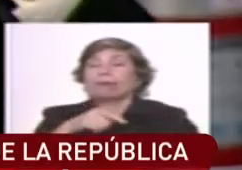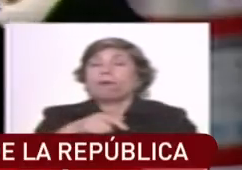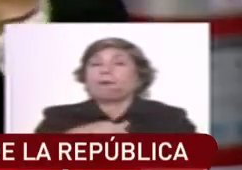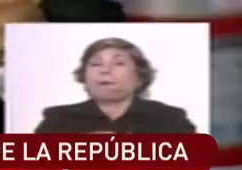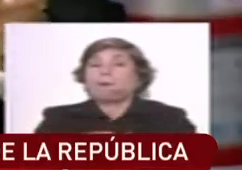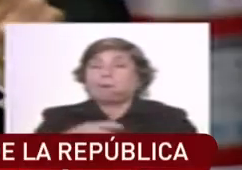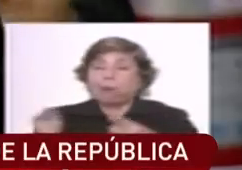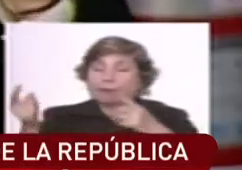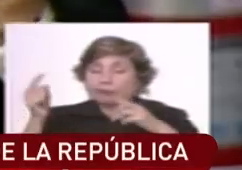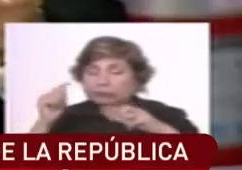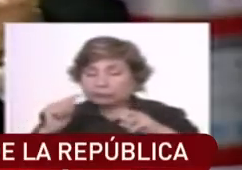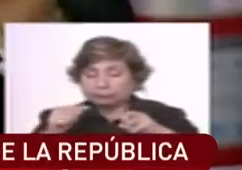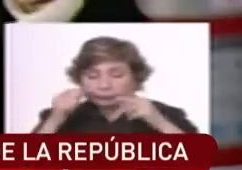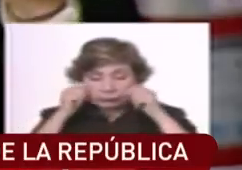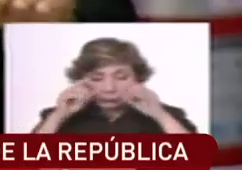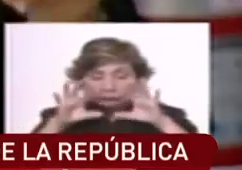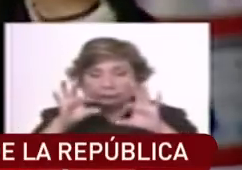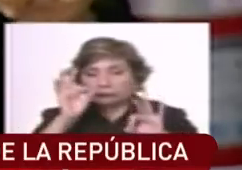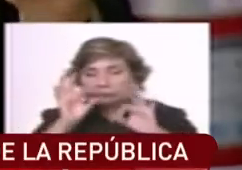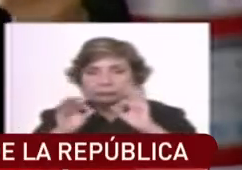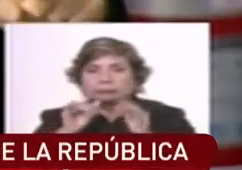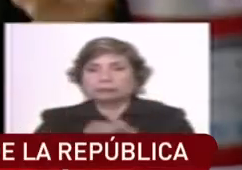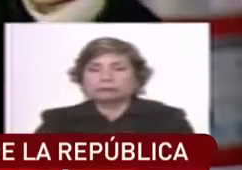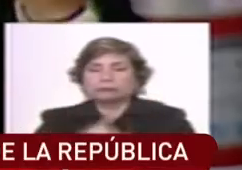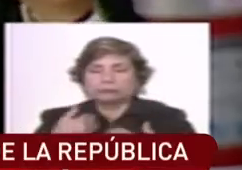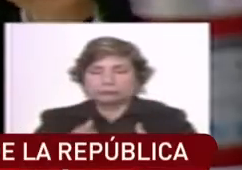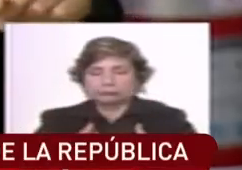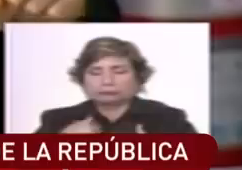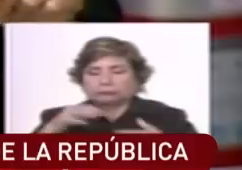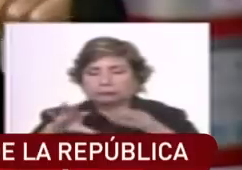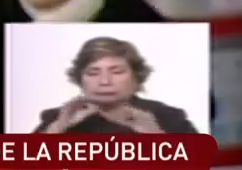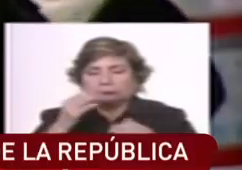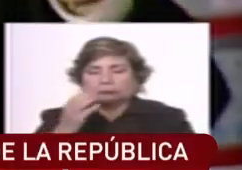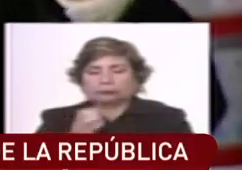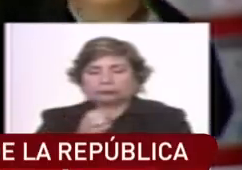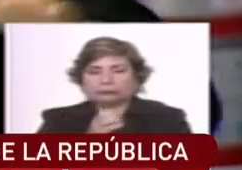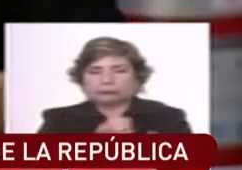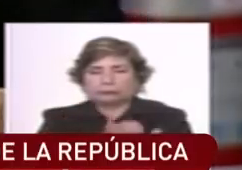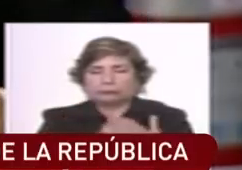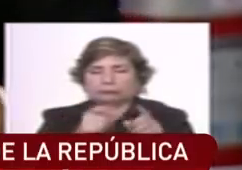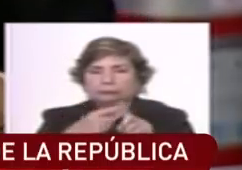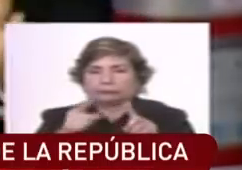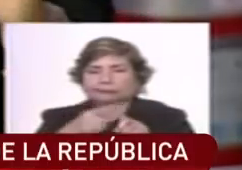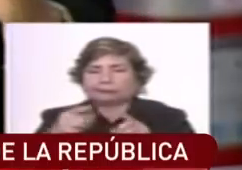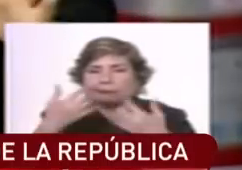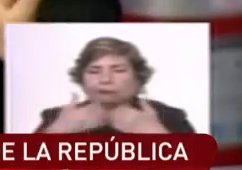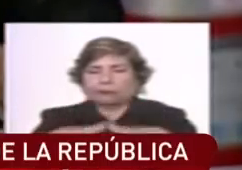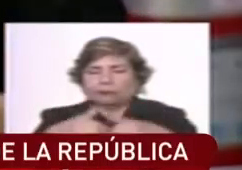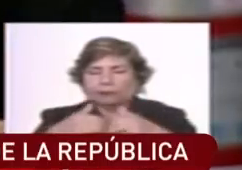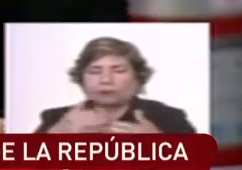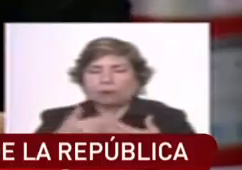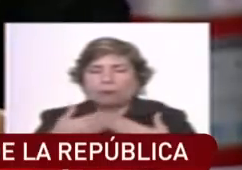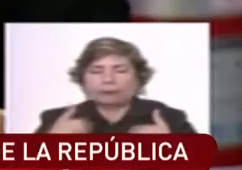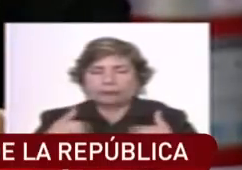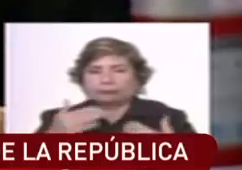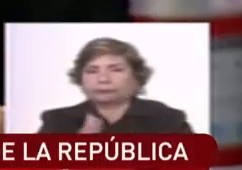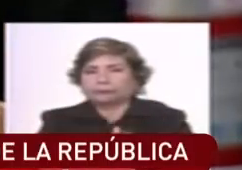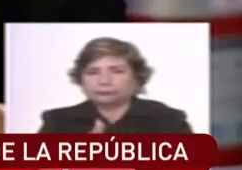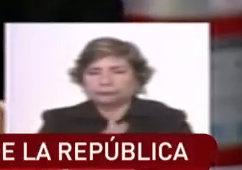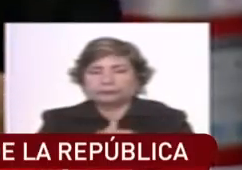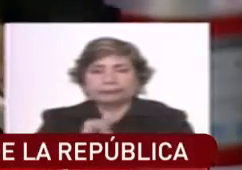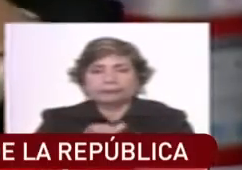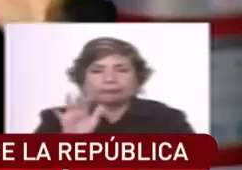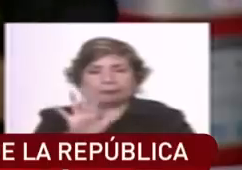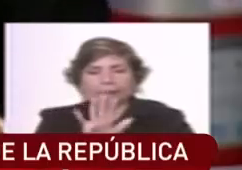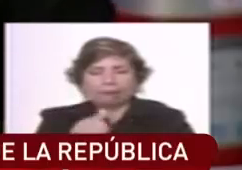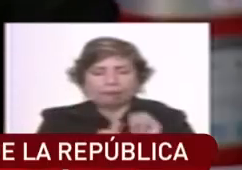ya se venía descubriendo la participación que tenía él en ciertos contratos con empresas en las que había participado su